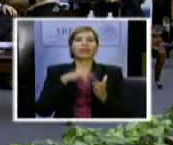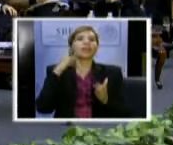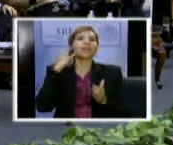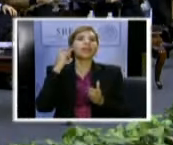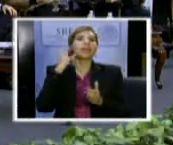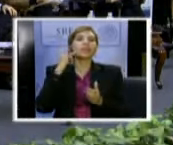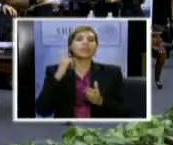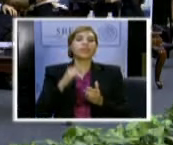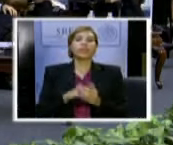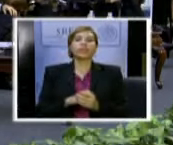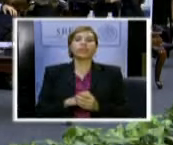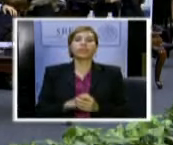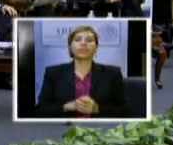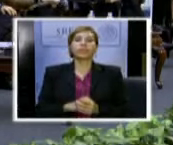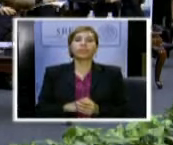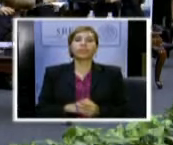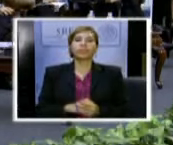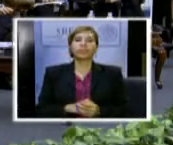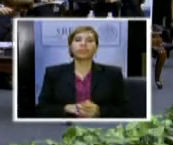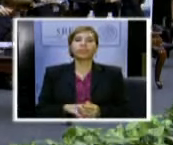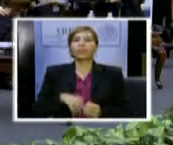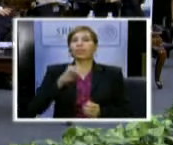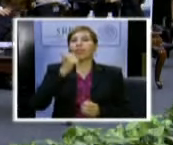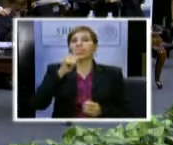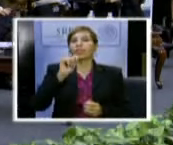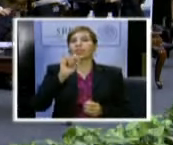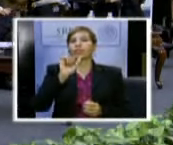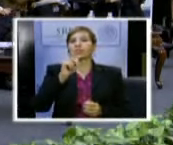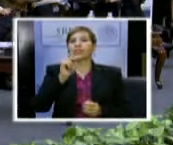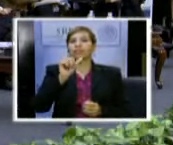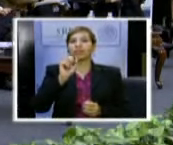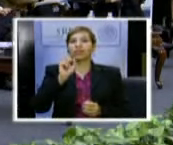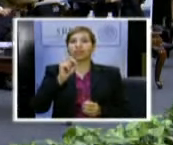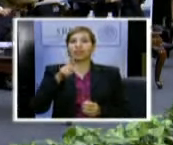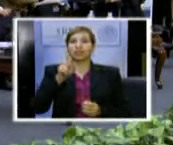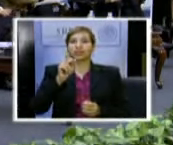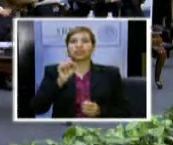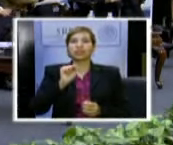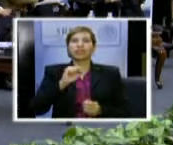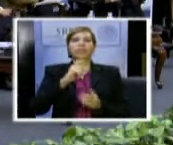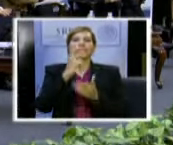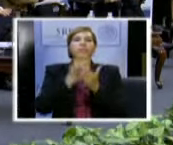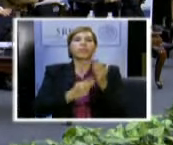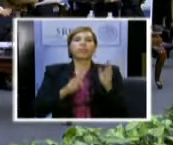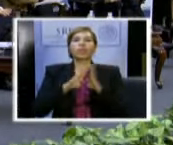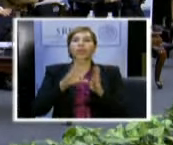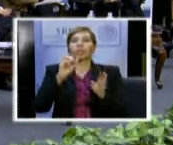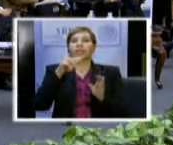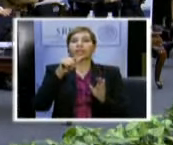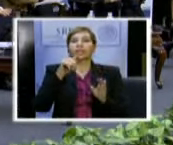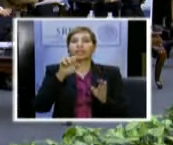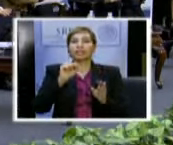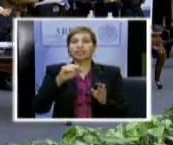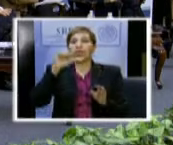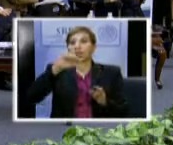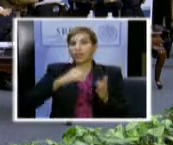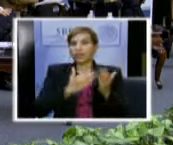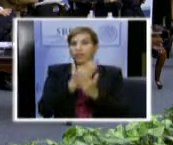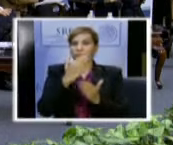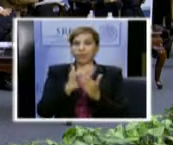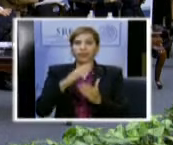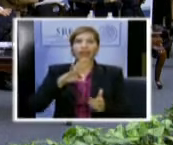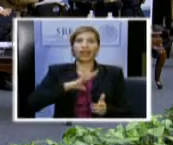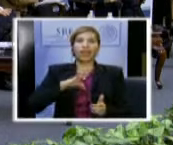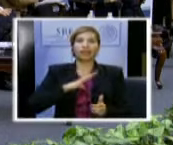California con el Trust Act? Ustedes saben del programa Secure Communities, y hoy en la mañana precisamente se